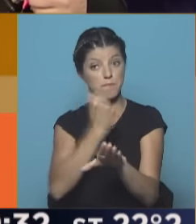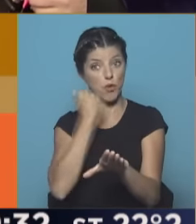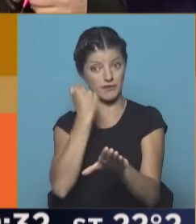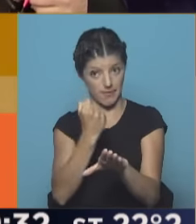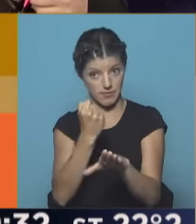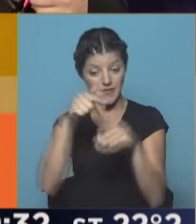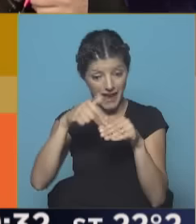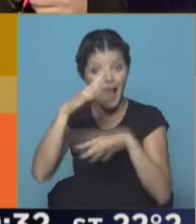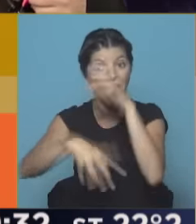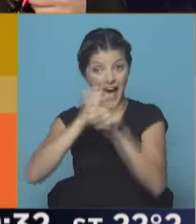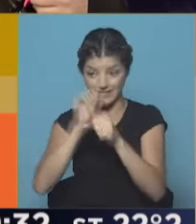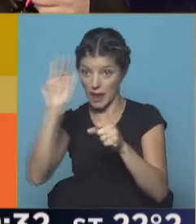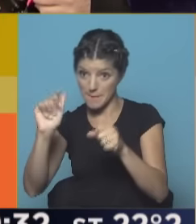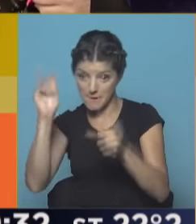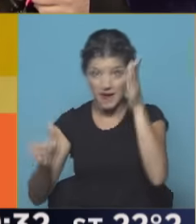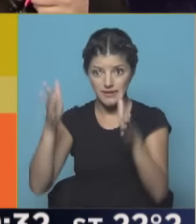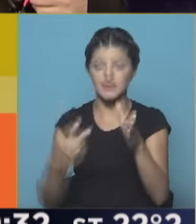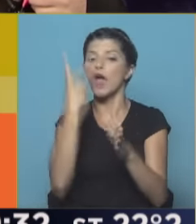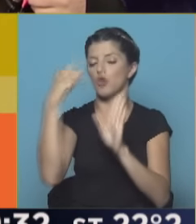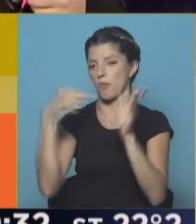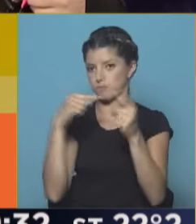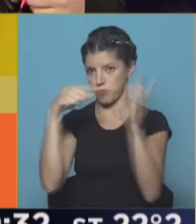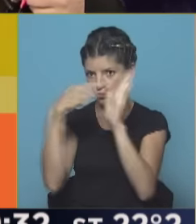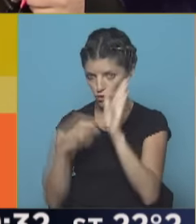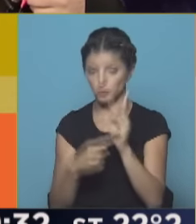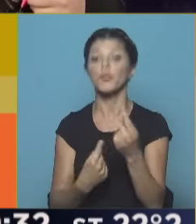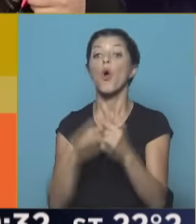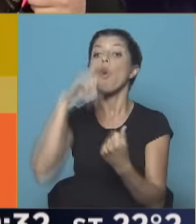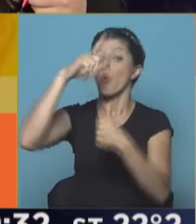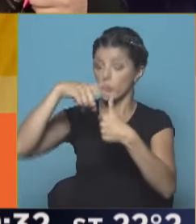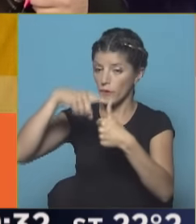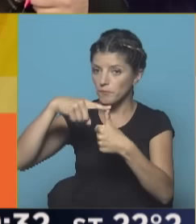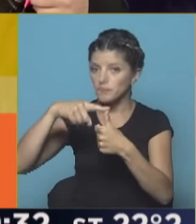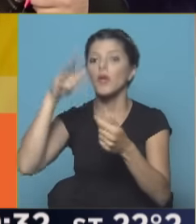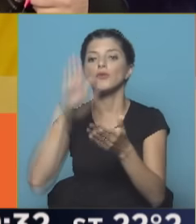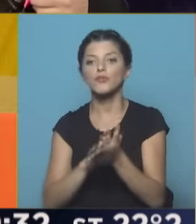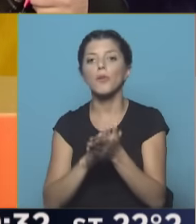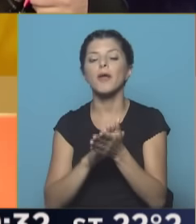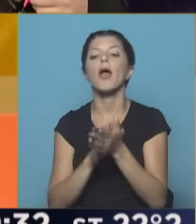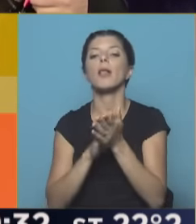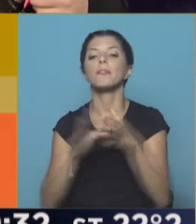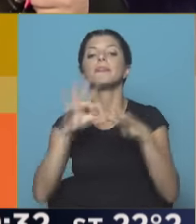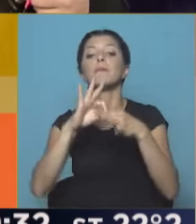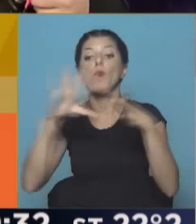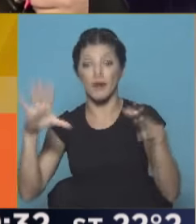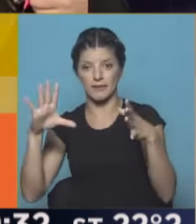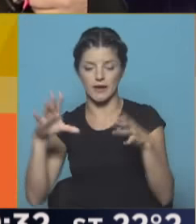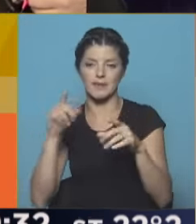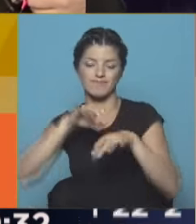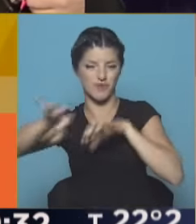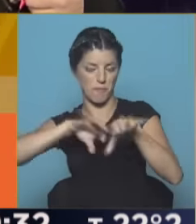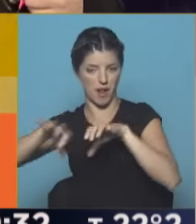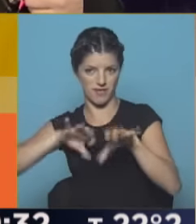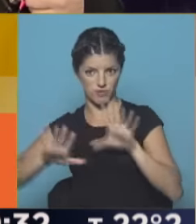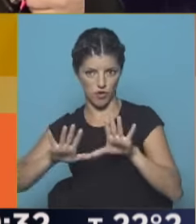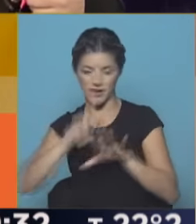de aquí al martes hay dos factores. Uno es la desmovilización de los demócratas, que es lo que temen, y por eso